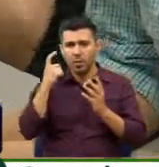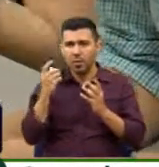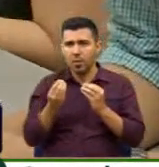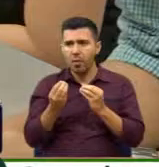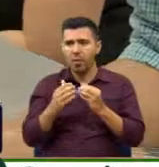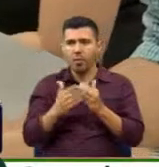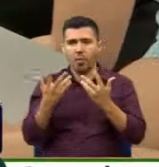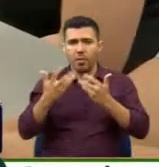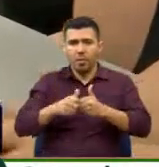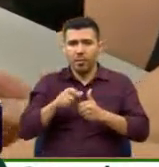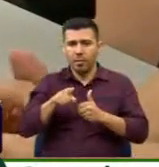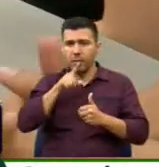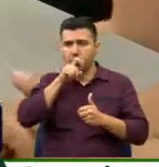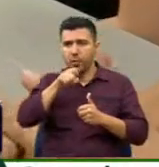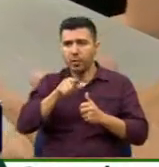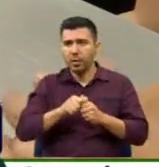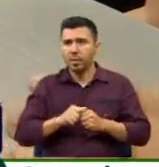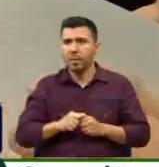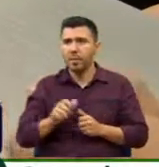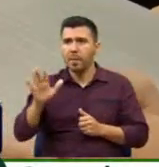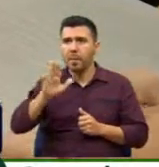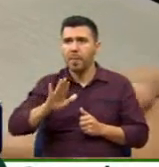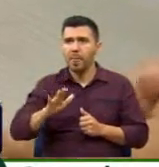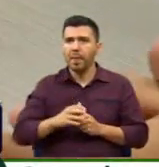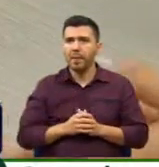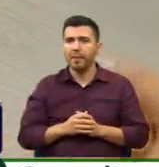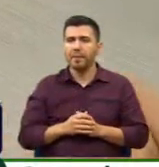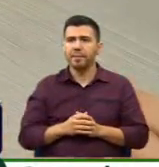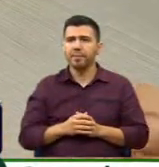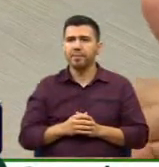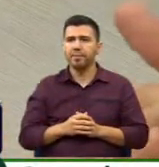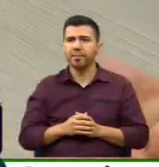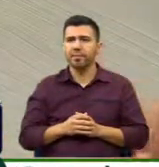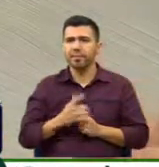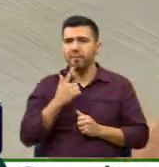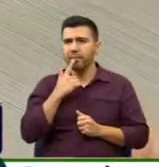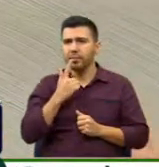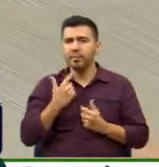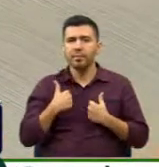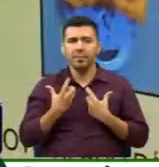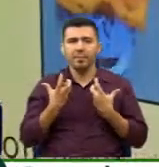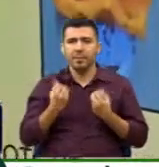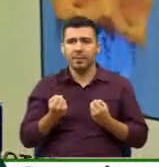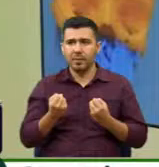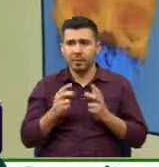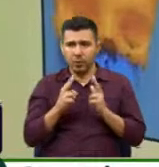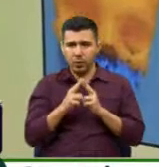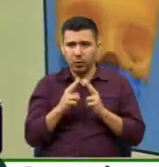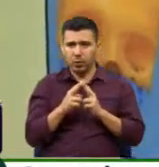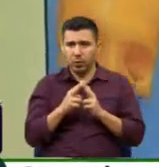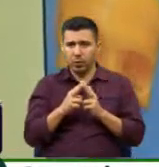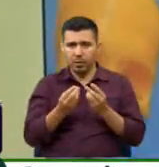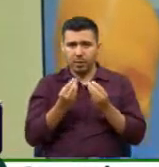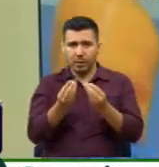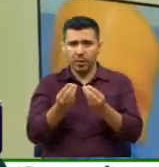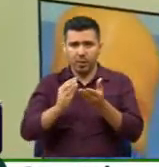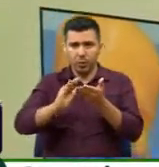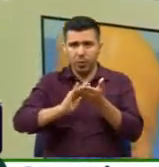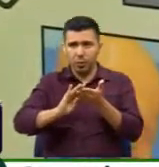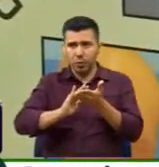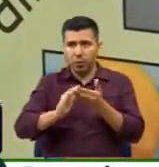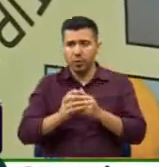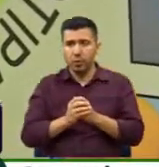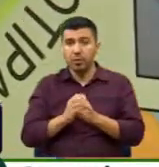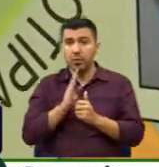de Bucaramanga y de la región. Sin embargo, queremos que ese conocimiento se lleve a dar soluciones reales, por ejemplo, de